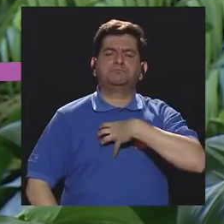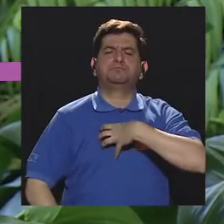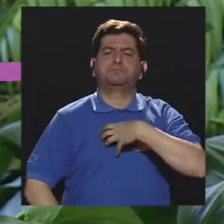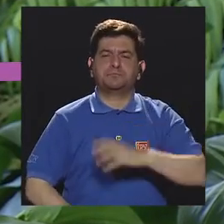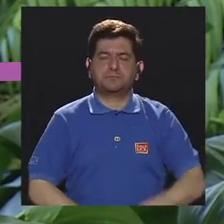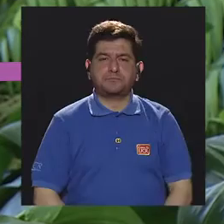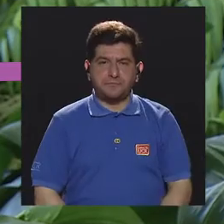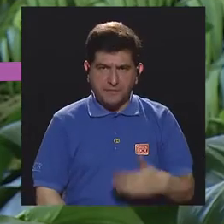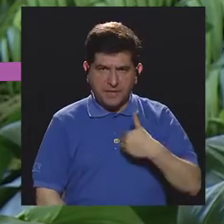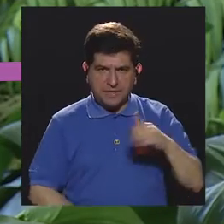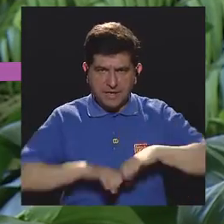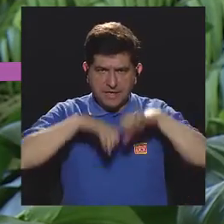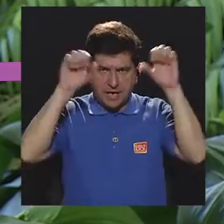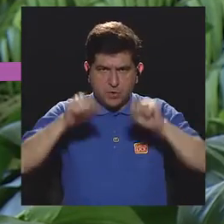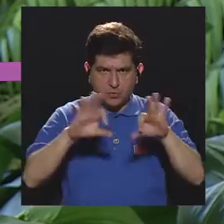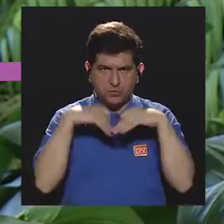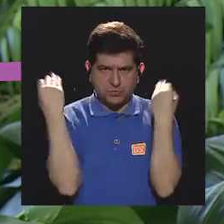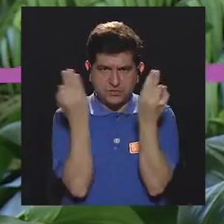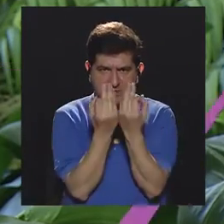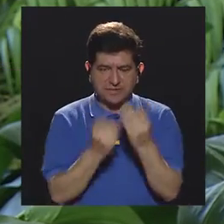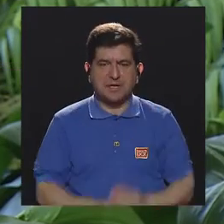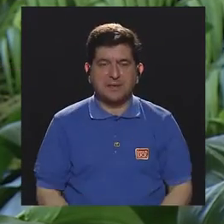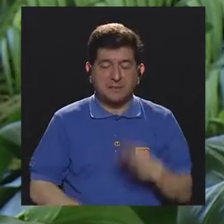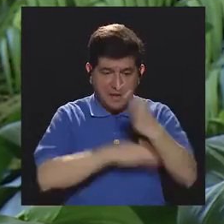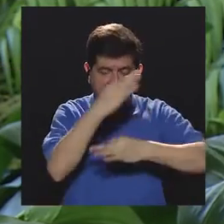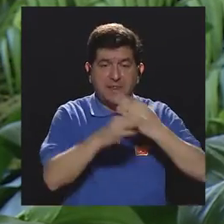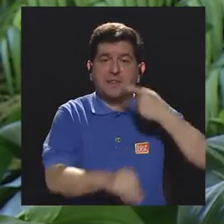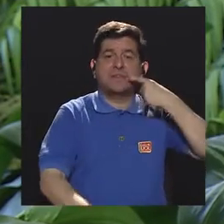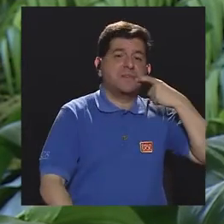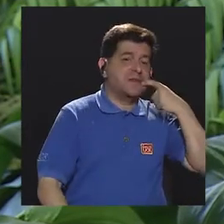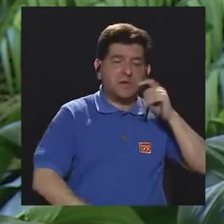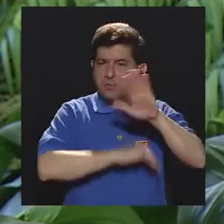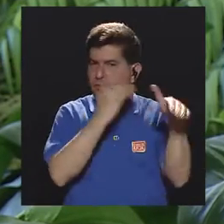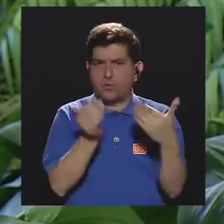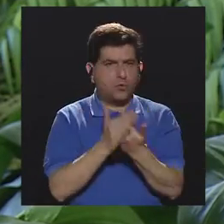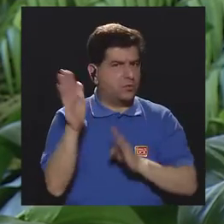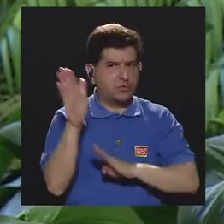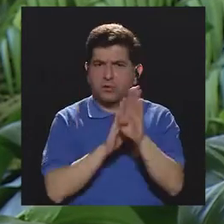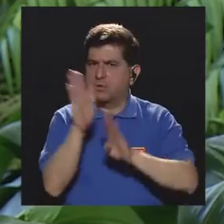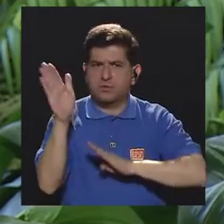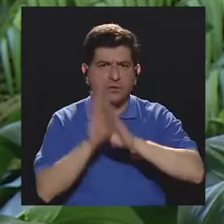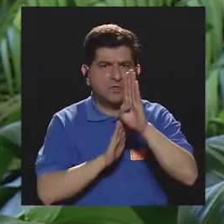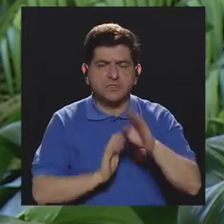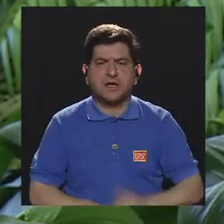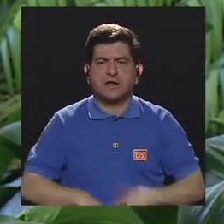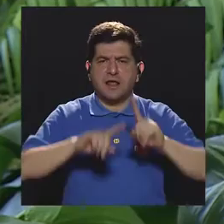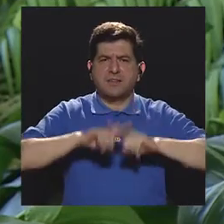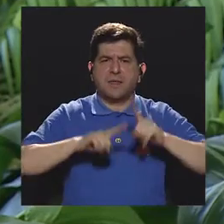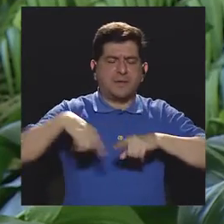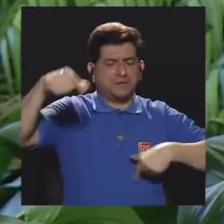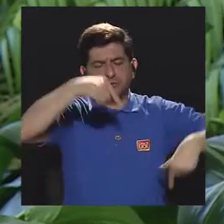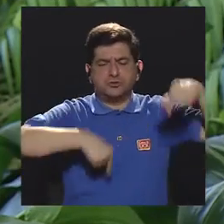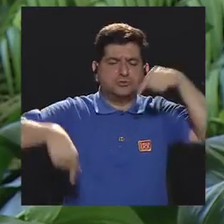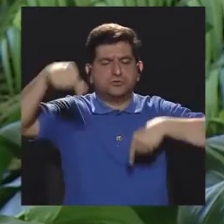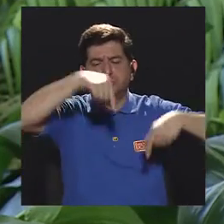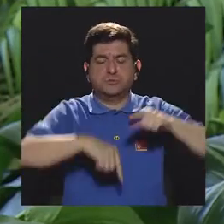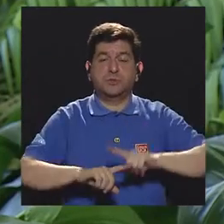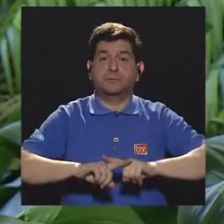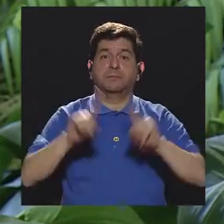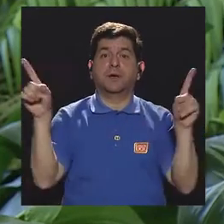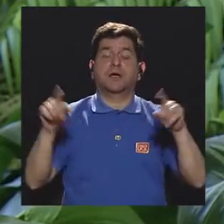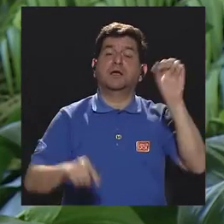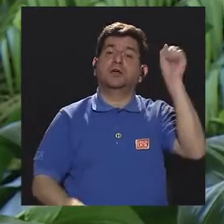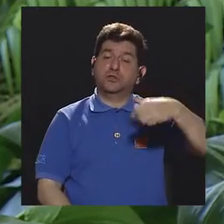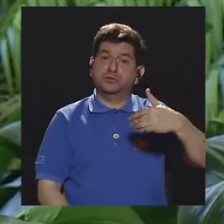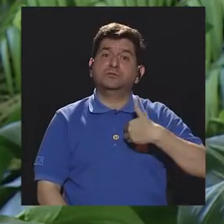características. Si tenemos un sistema familiar adictivo, no todos tienen que desarrollar jamás una dependencia química,